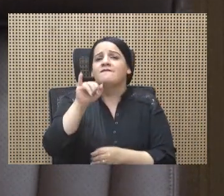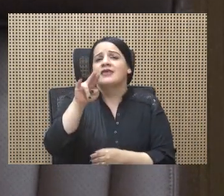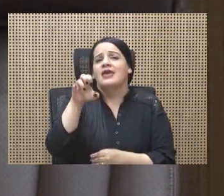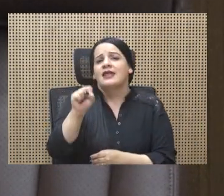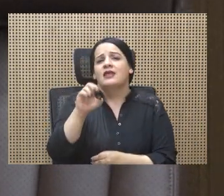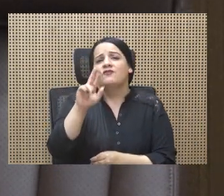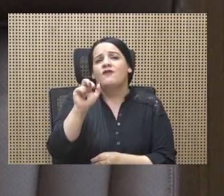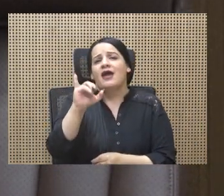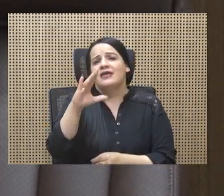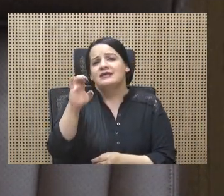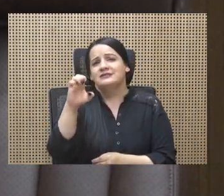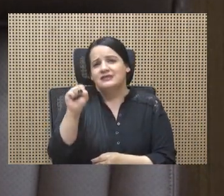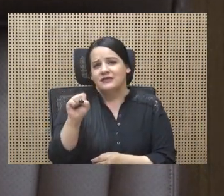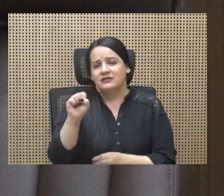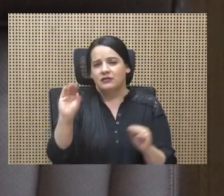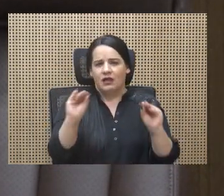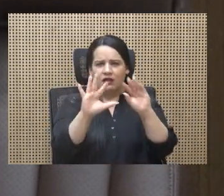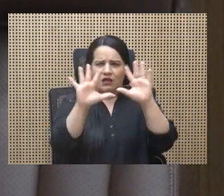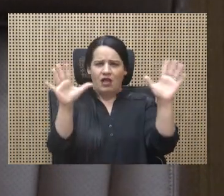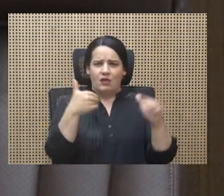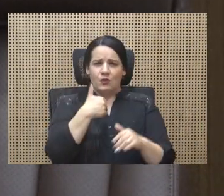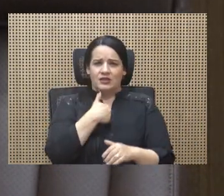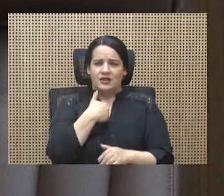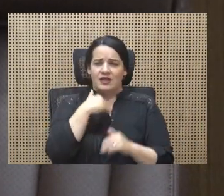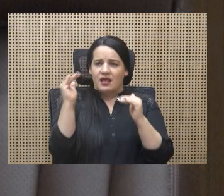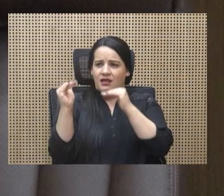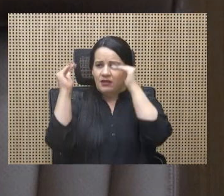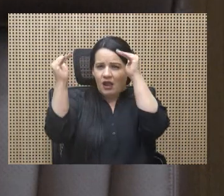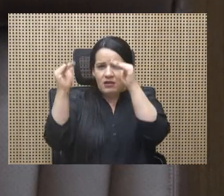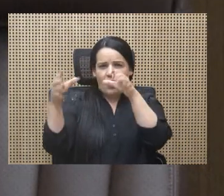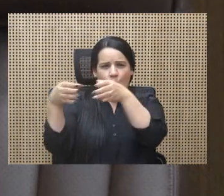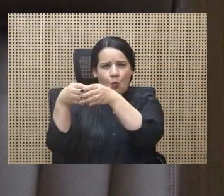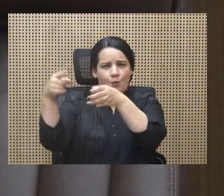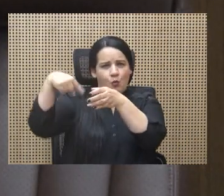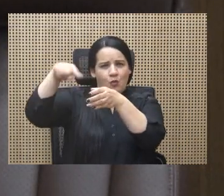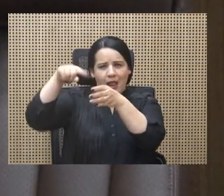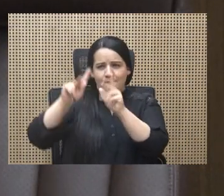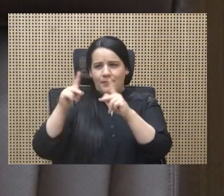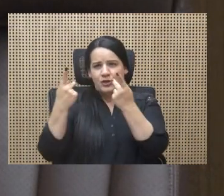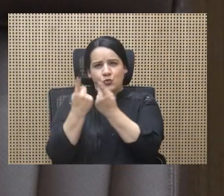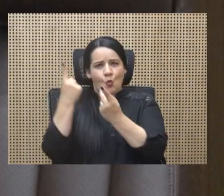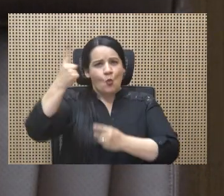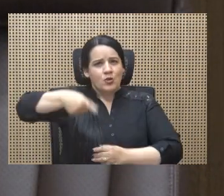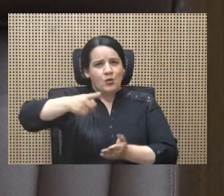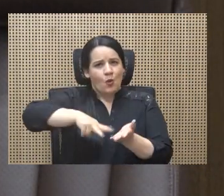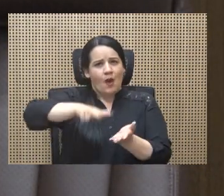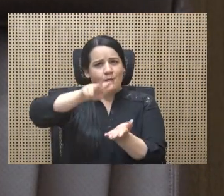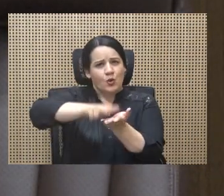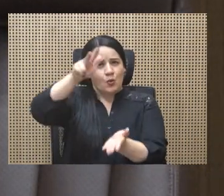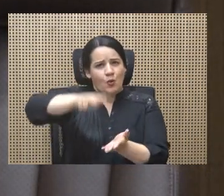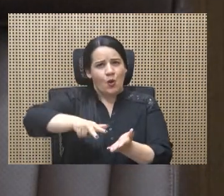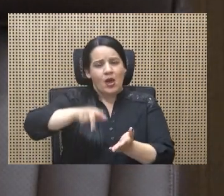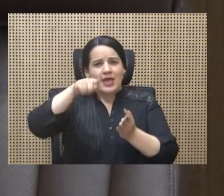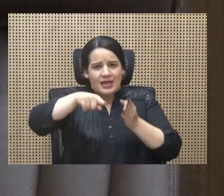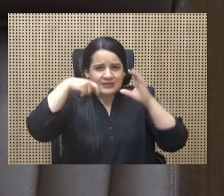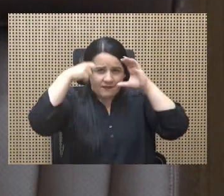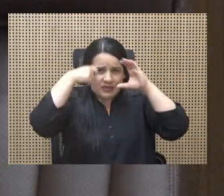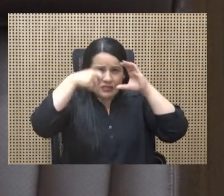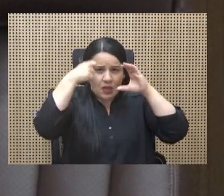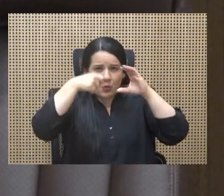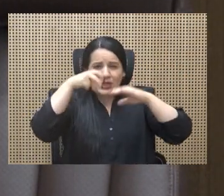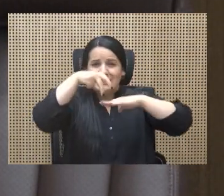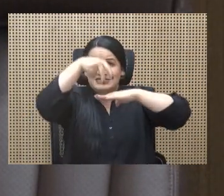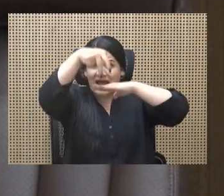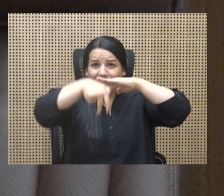tan claro tenían que la alta cúpula del partido ordenó y aprobó El Salto al vacío que tanto el